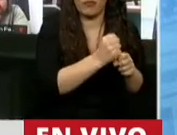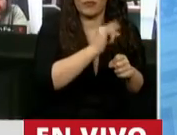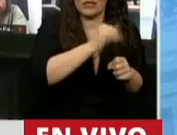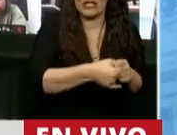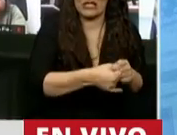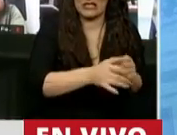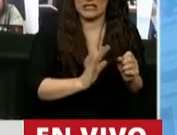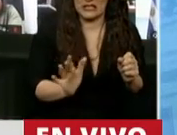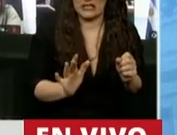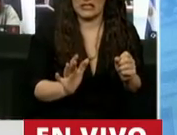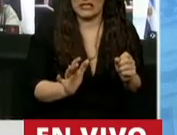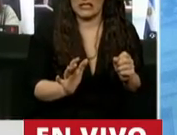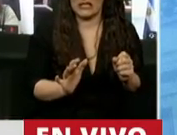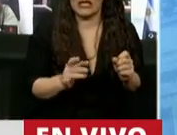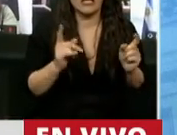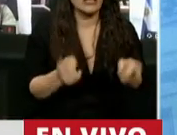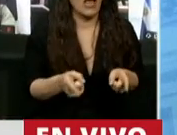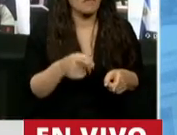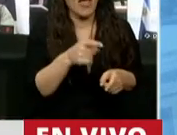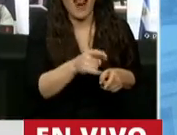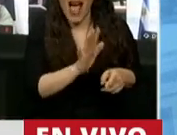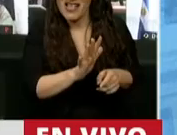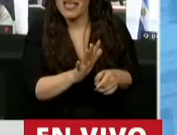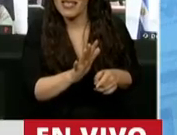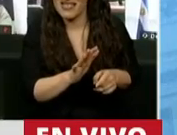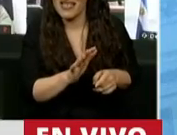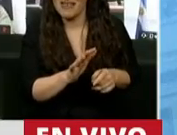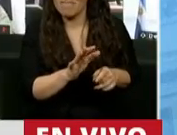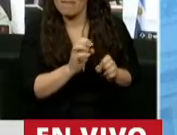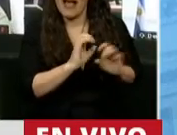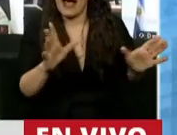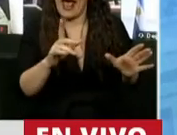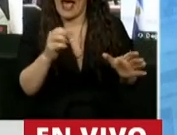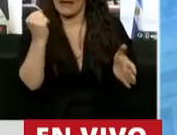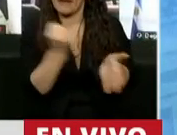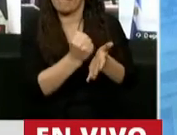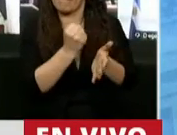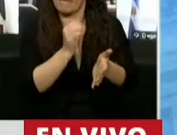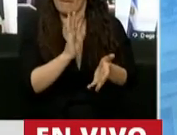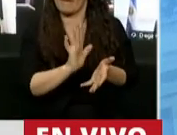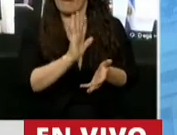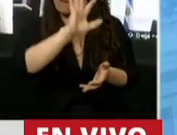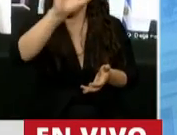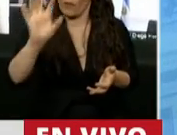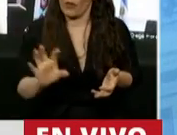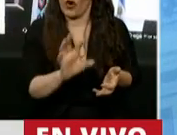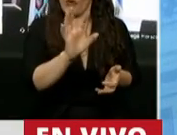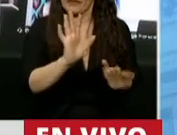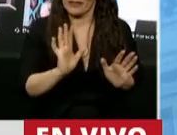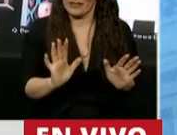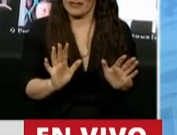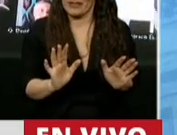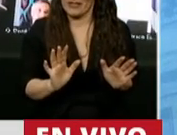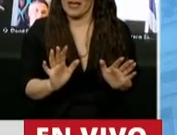y además es un muy grave antecedente para el conjunto de todas las provincias argentinas presidente